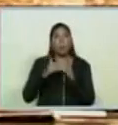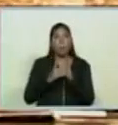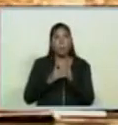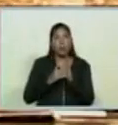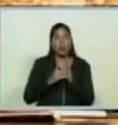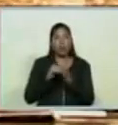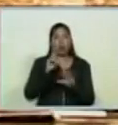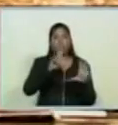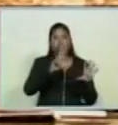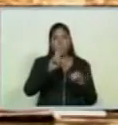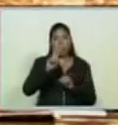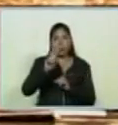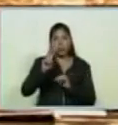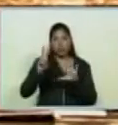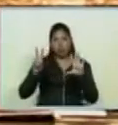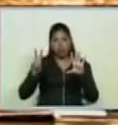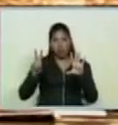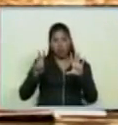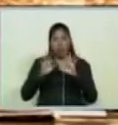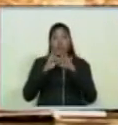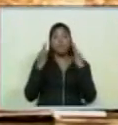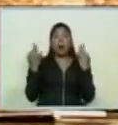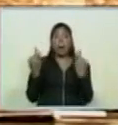4.360.827 familias,